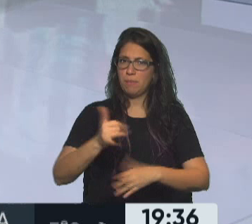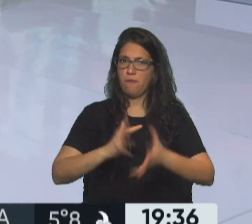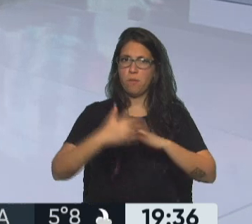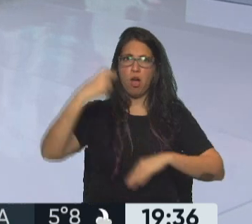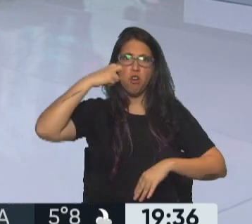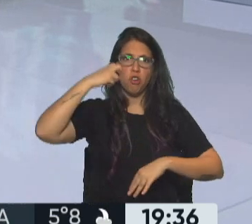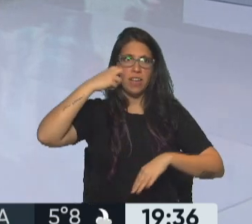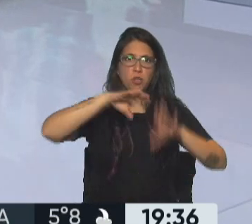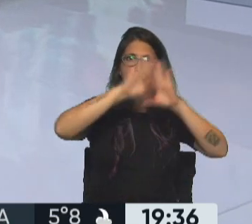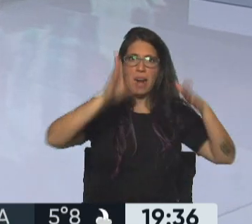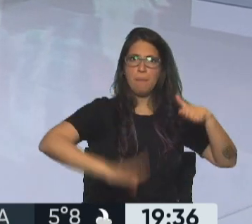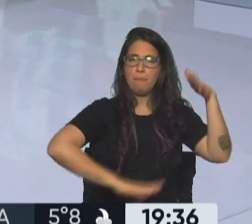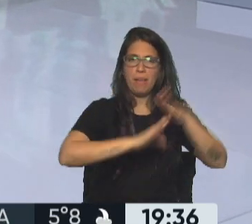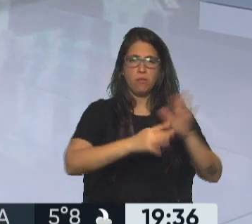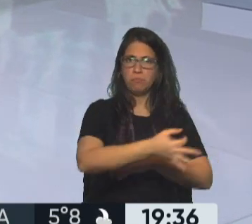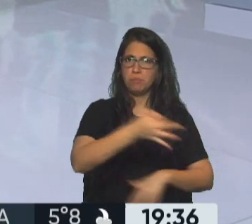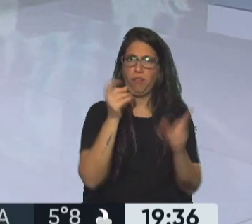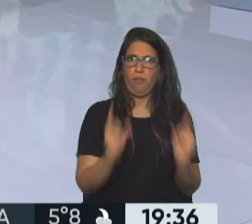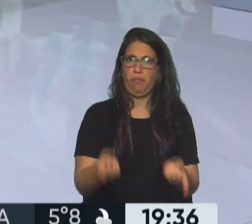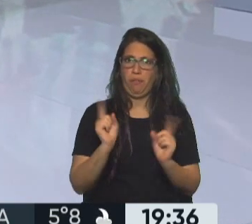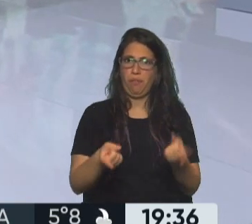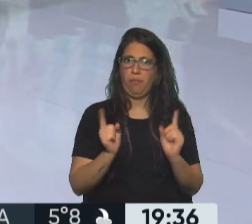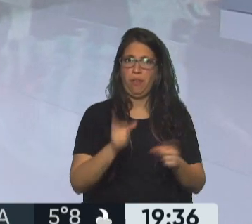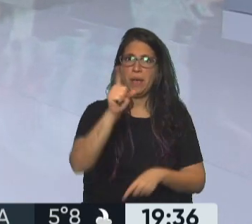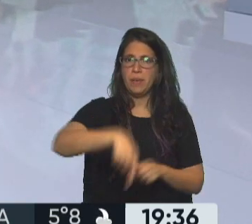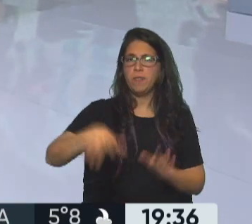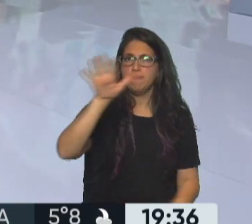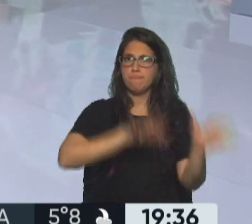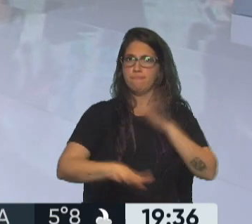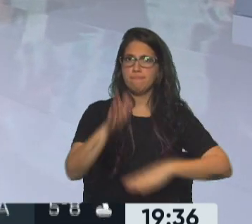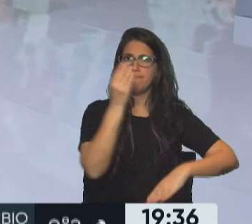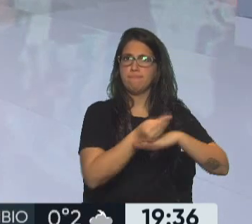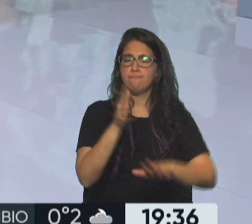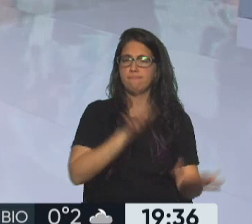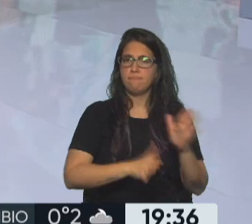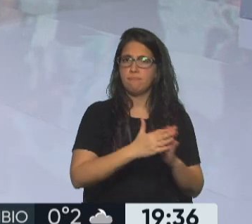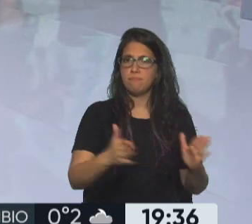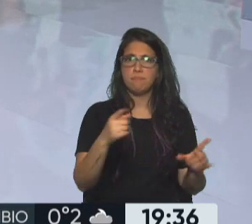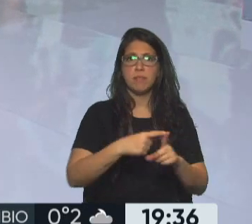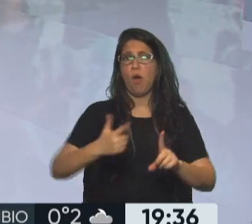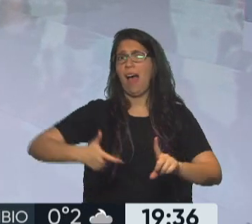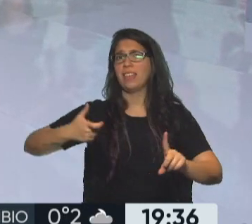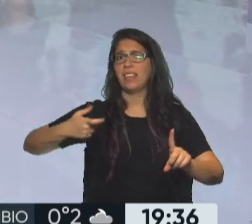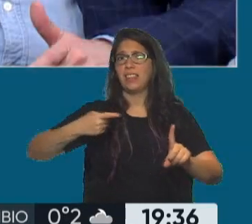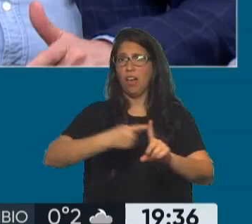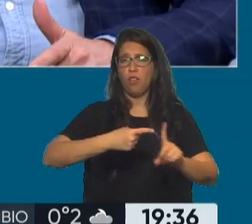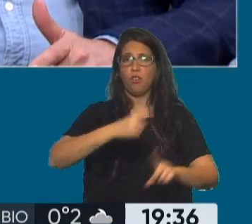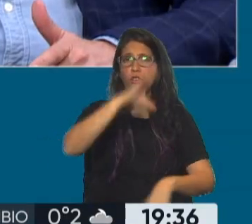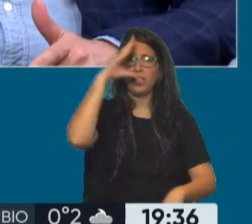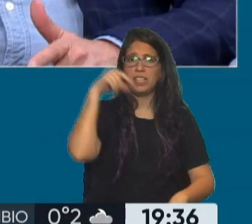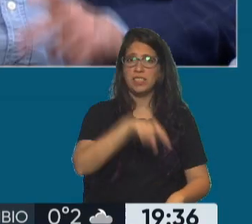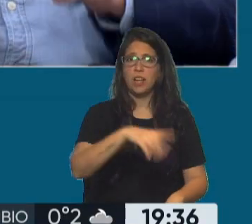y el Parlamento el que le encontró la salida. El que rearmó. Tal cual. Y en el caso del atentado contra Cristina, todavía no